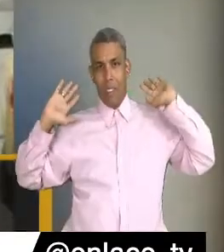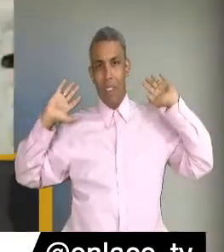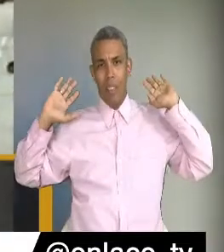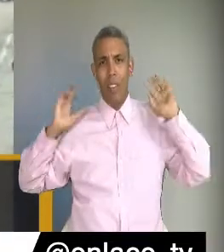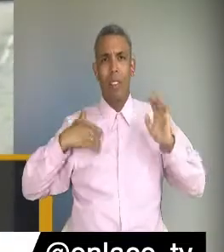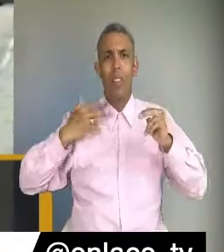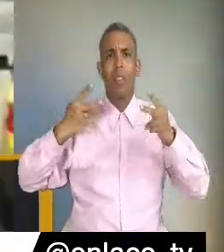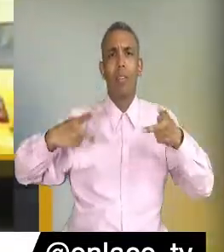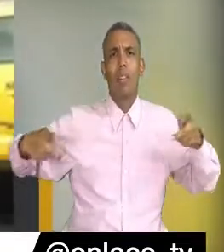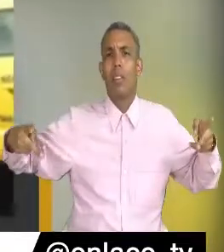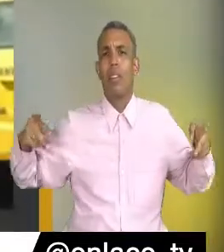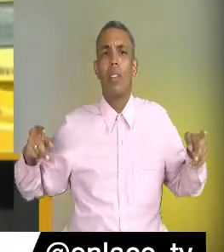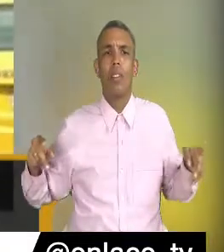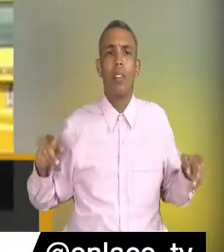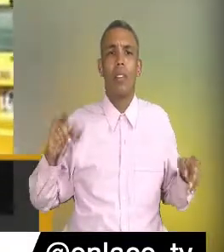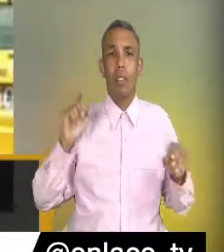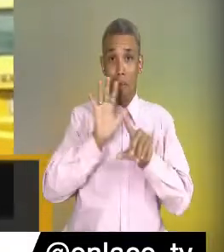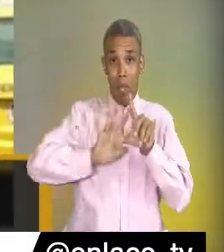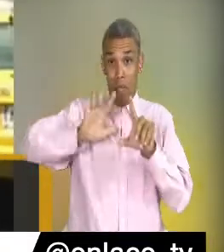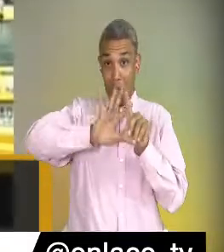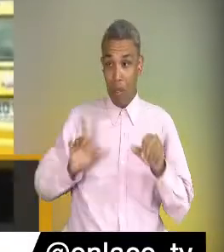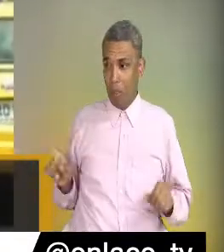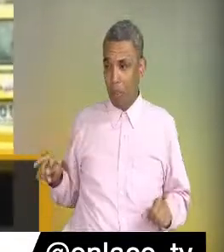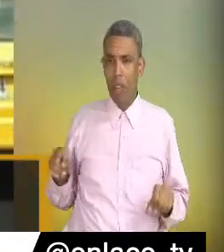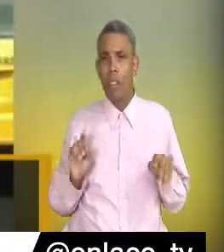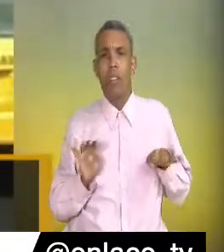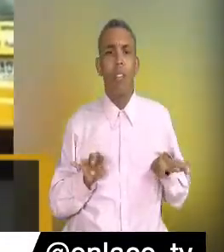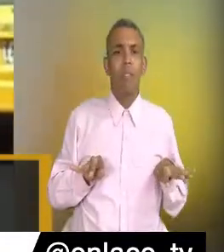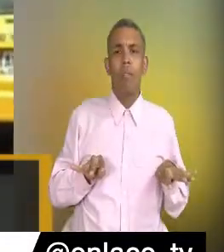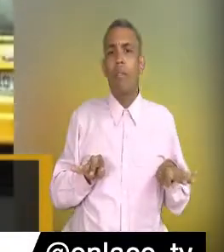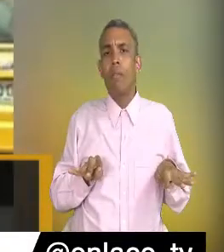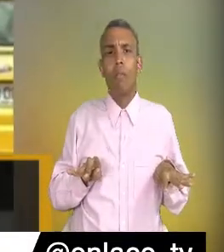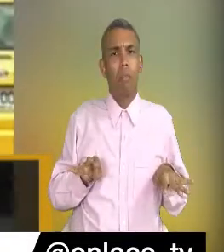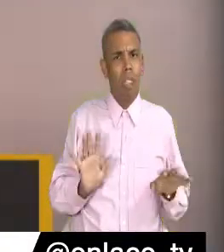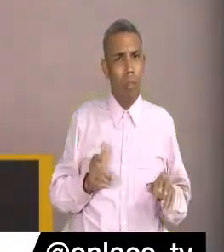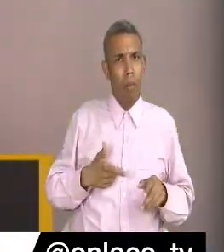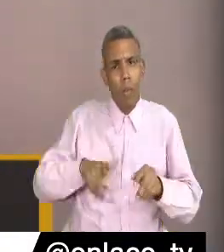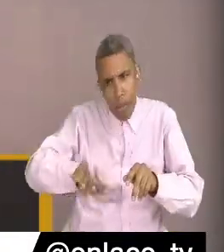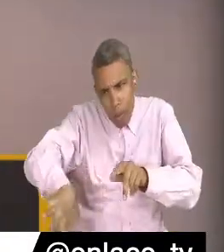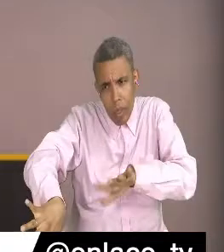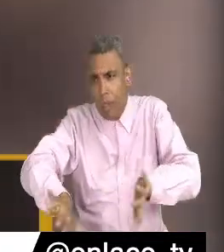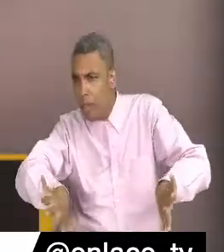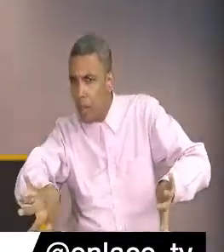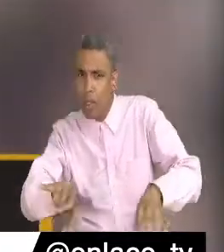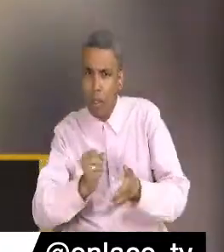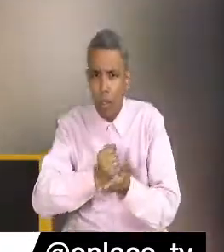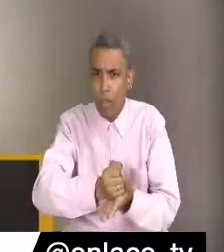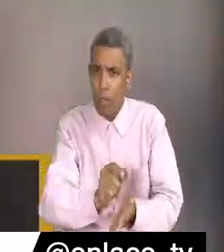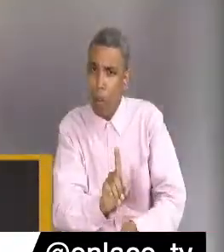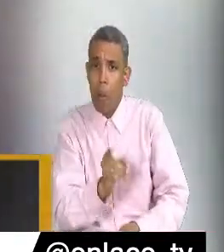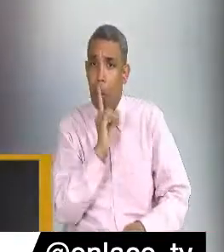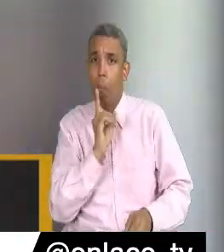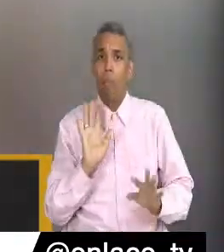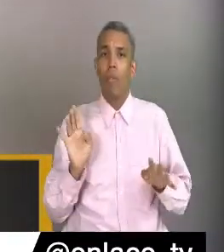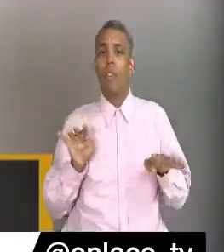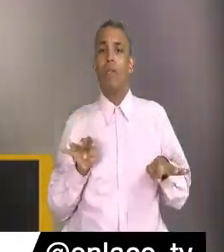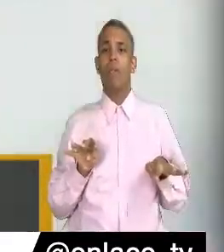de ciudadanos que aparecen en el video no hacen nada por intentar ayudarlos o separarlos. Si bien es